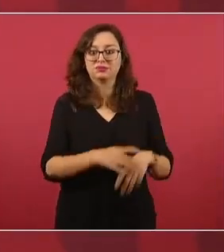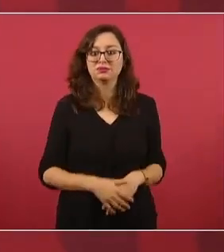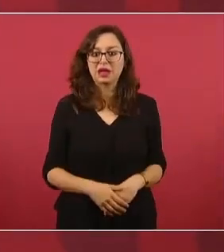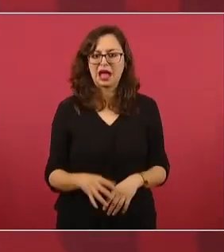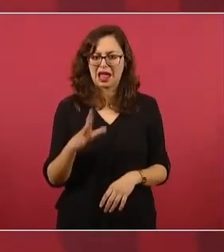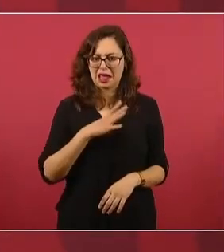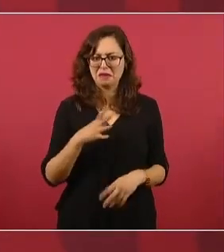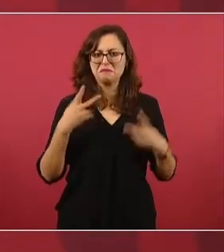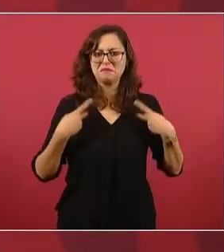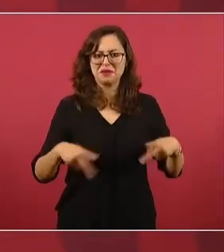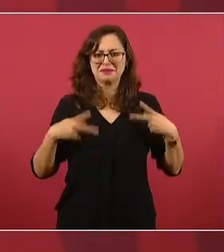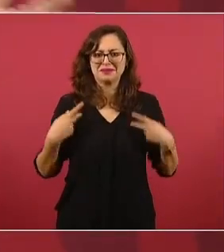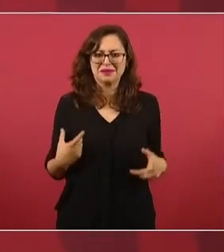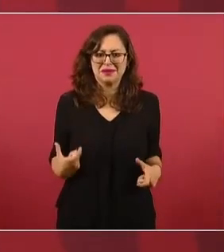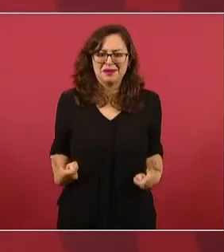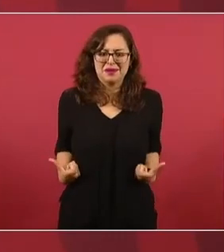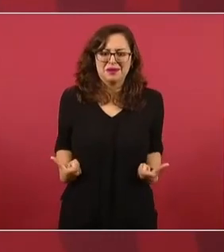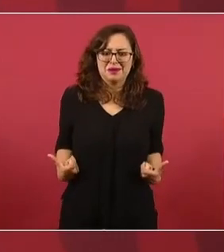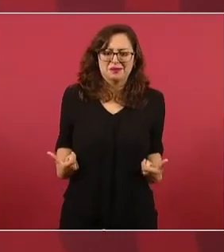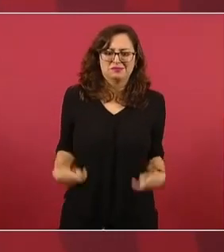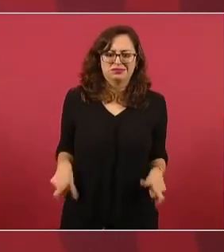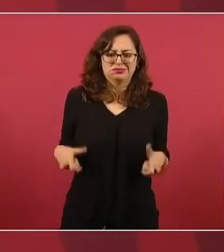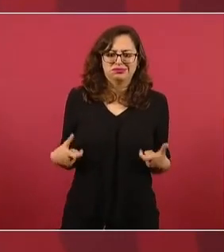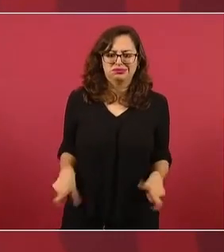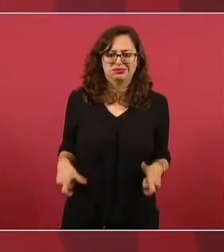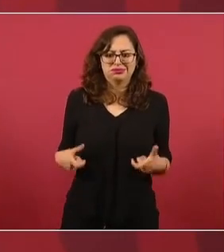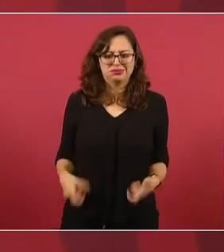riquísimos, claro que no son campesinos,